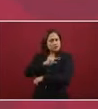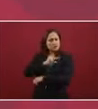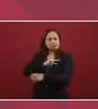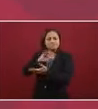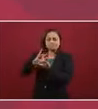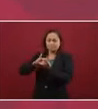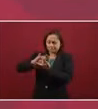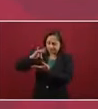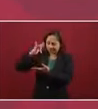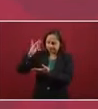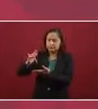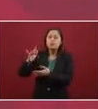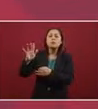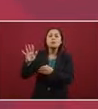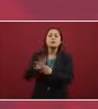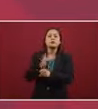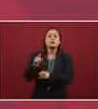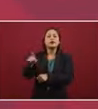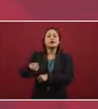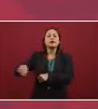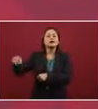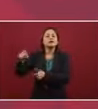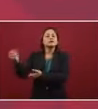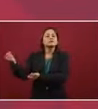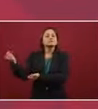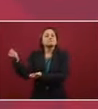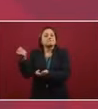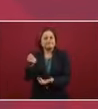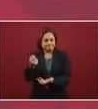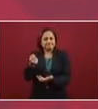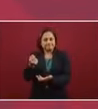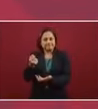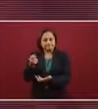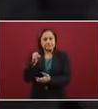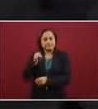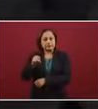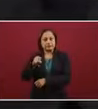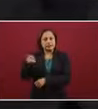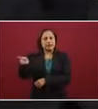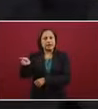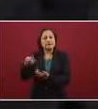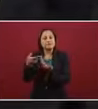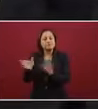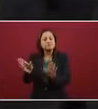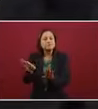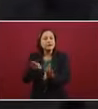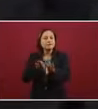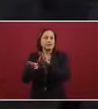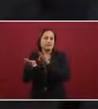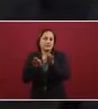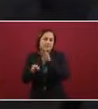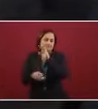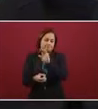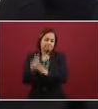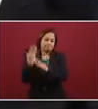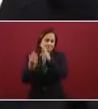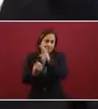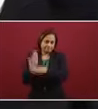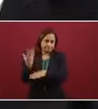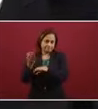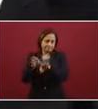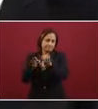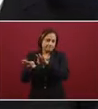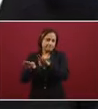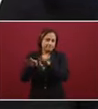invirtiendo y están creando empleos y están trabajando de